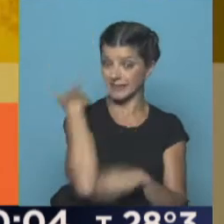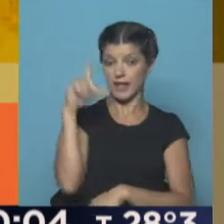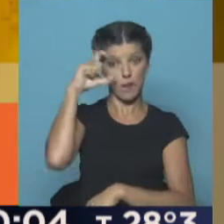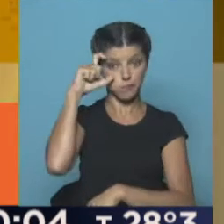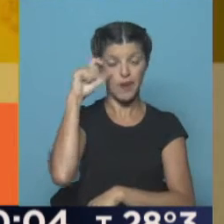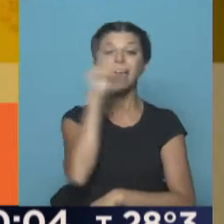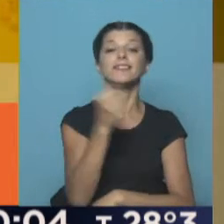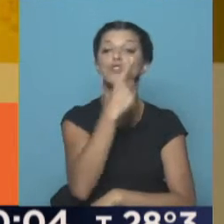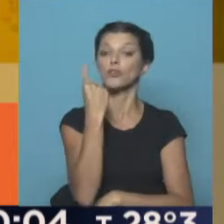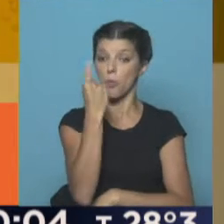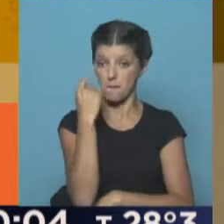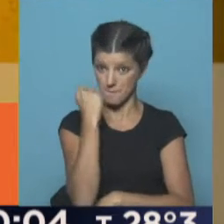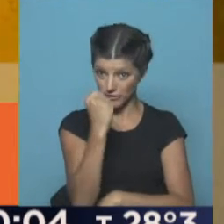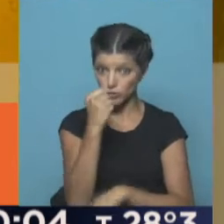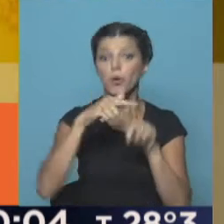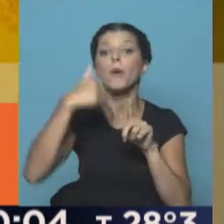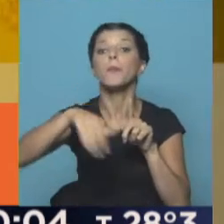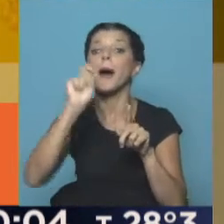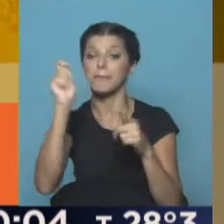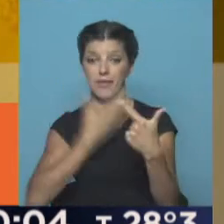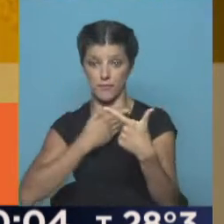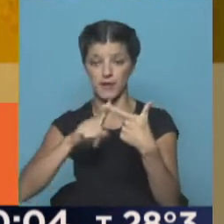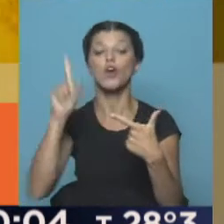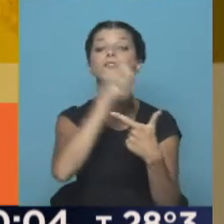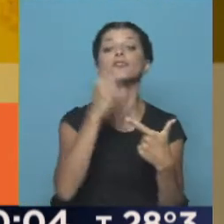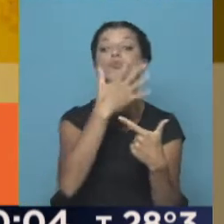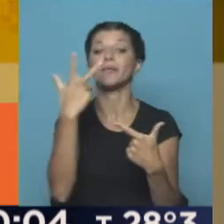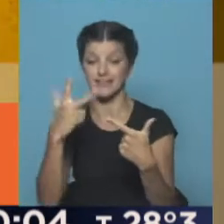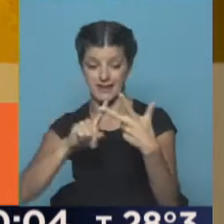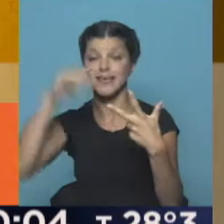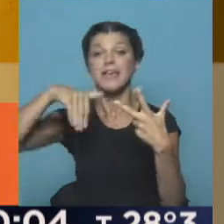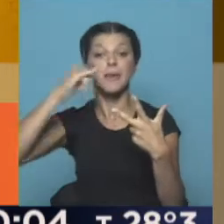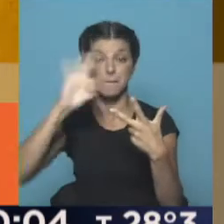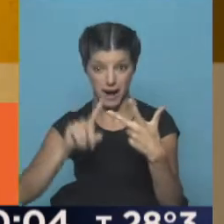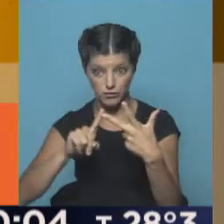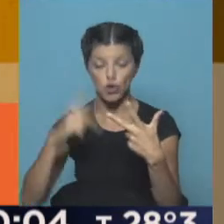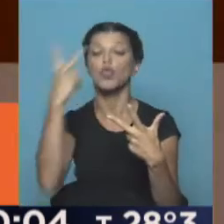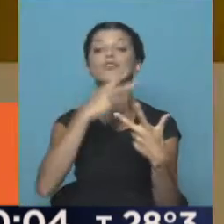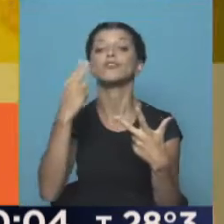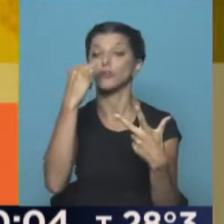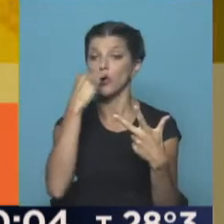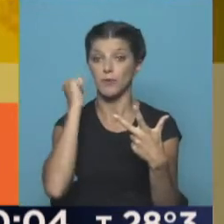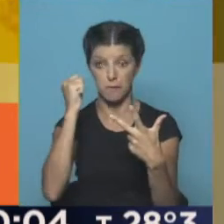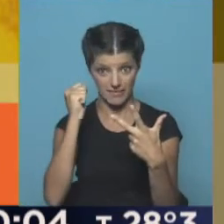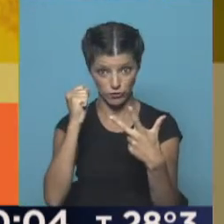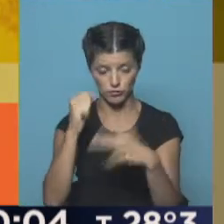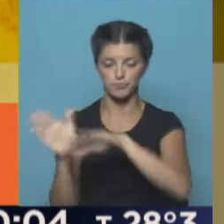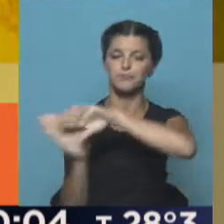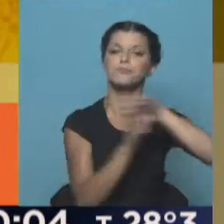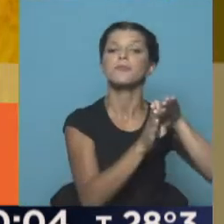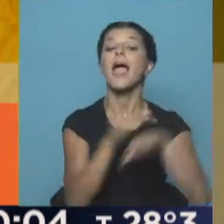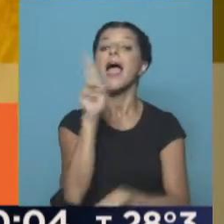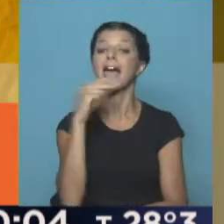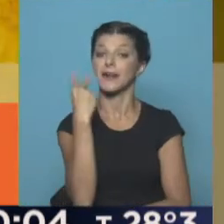131 pesos abonarán en febrero 153 y en marzo 211 pesos en el caso de los